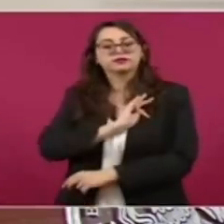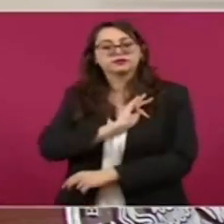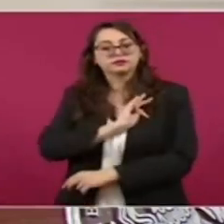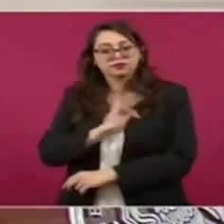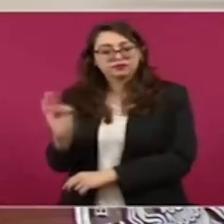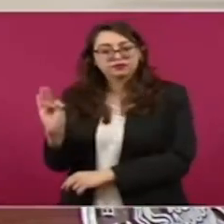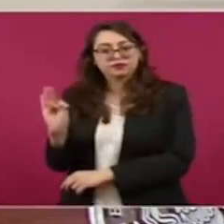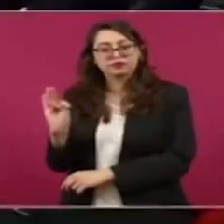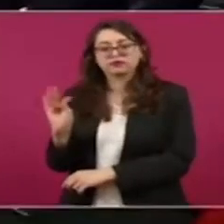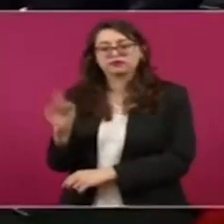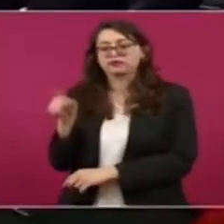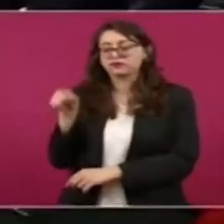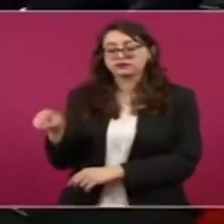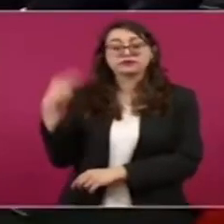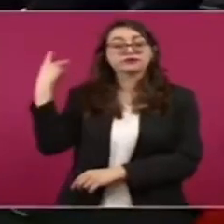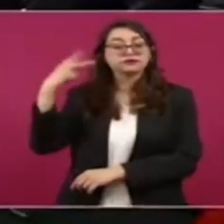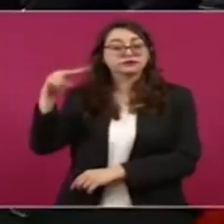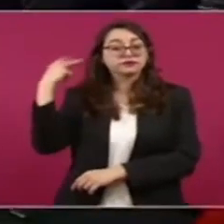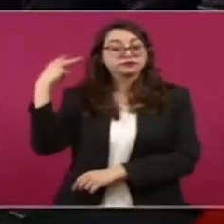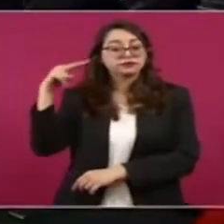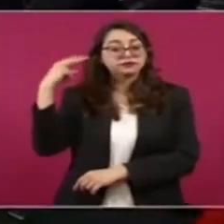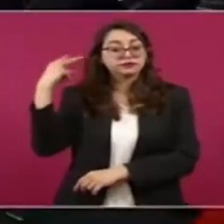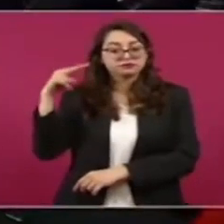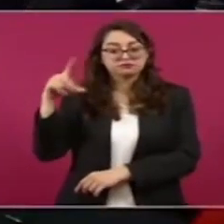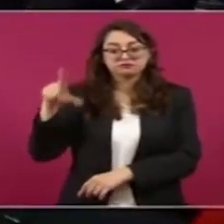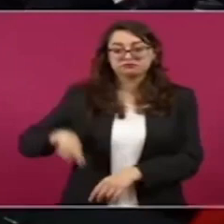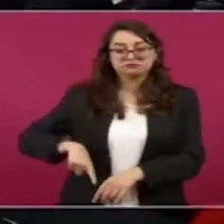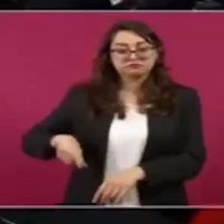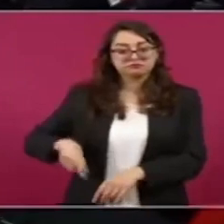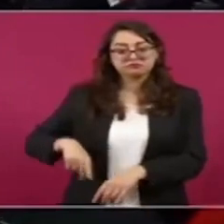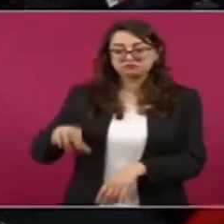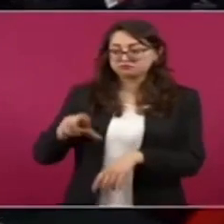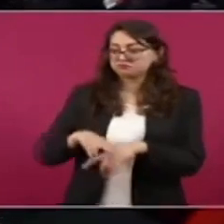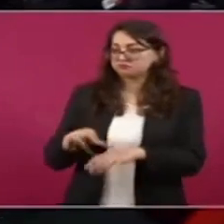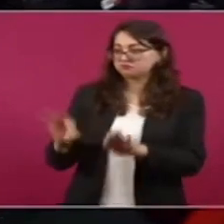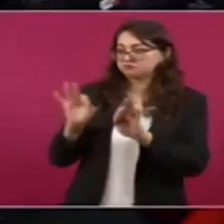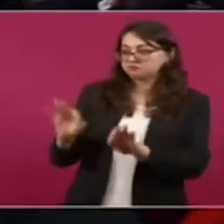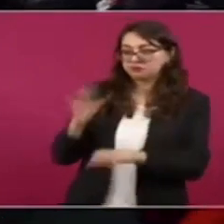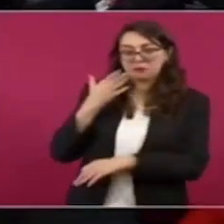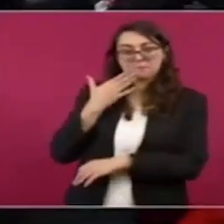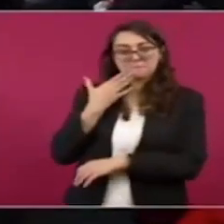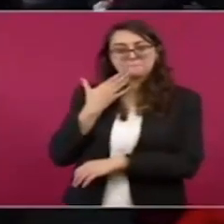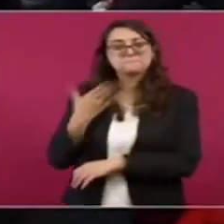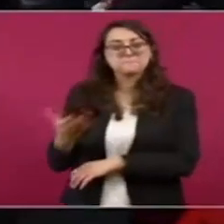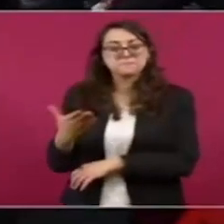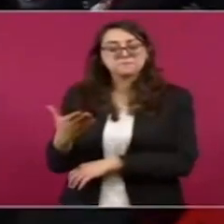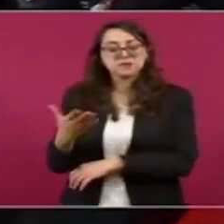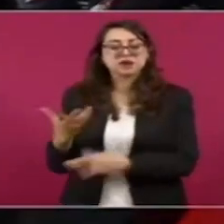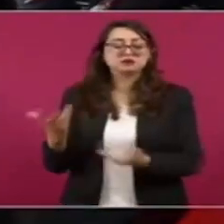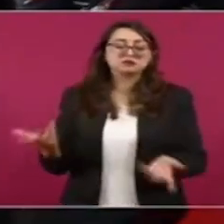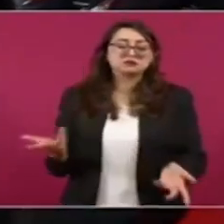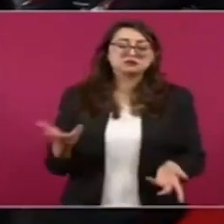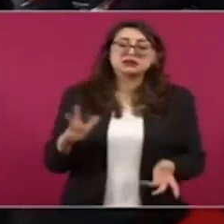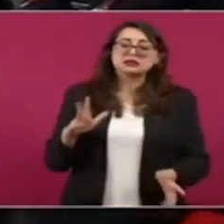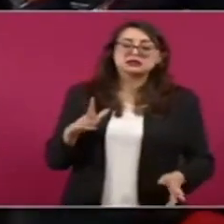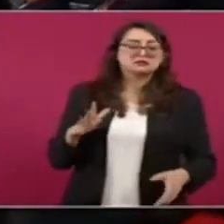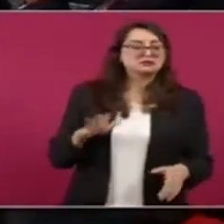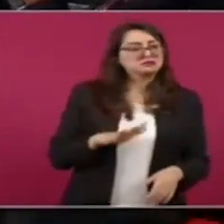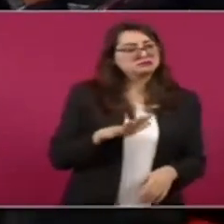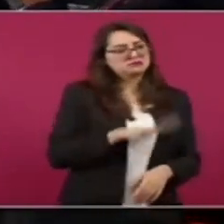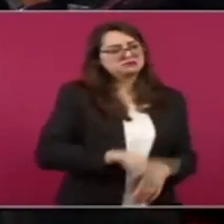eso de Veracruz tienen un extraordinario gobernador ahora muy atacado